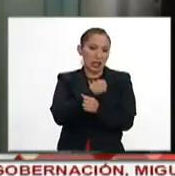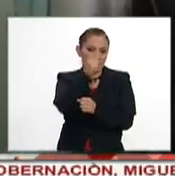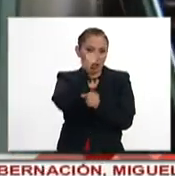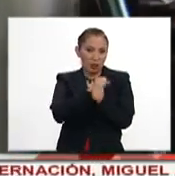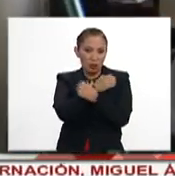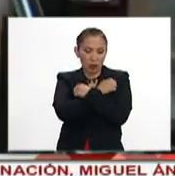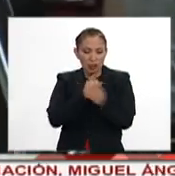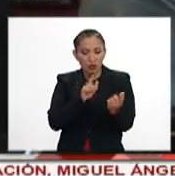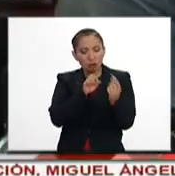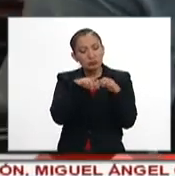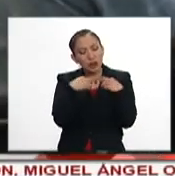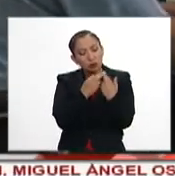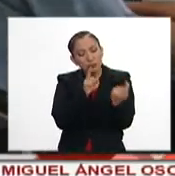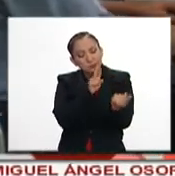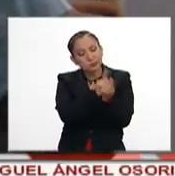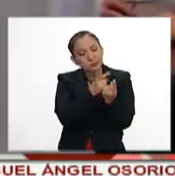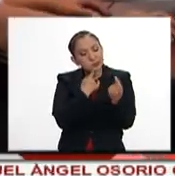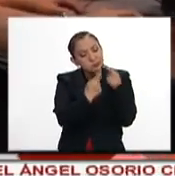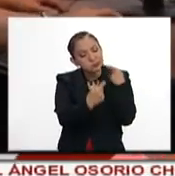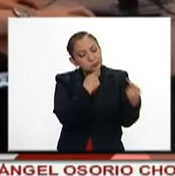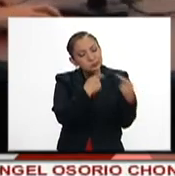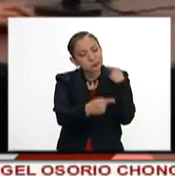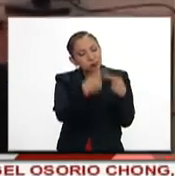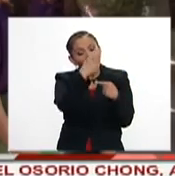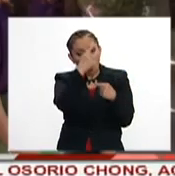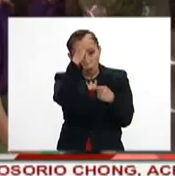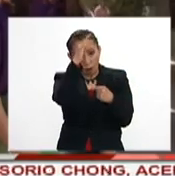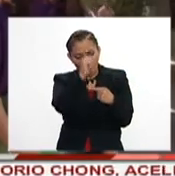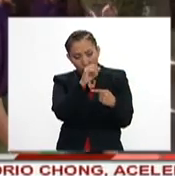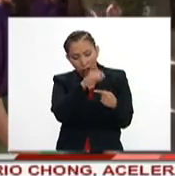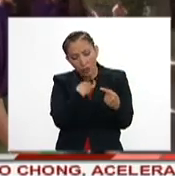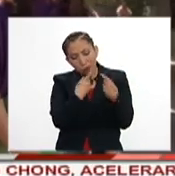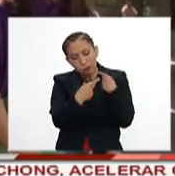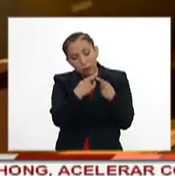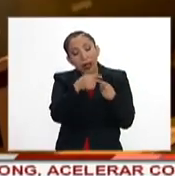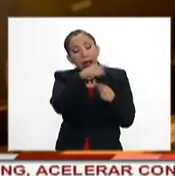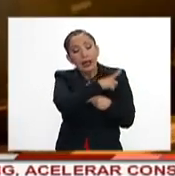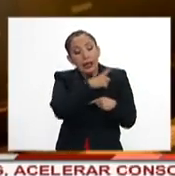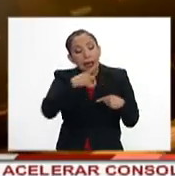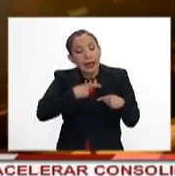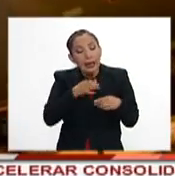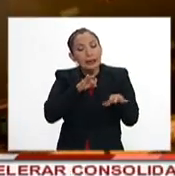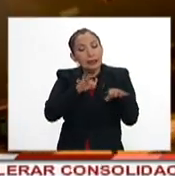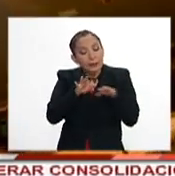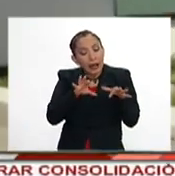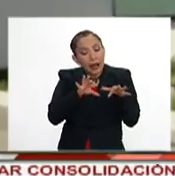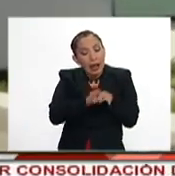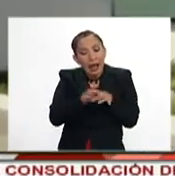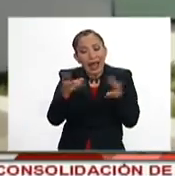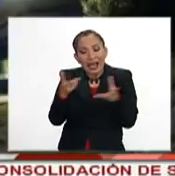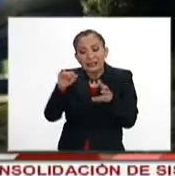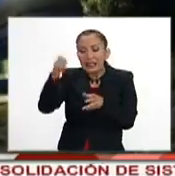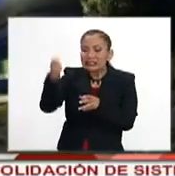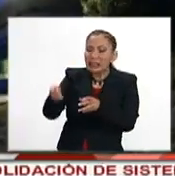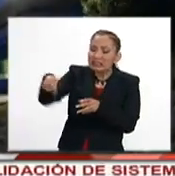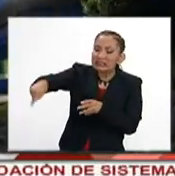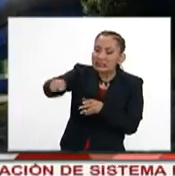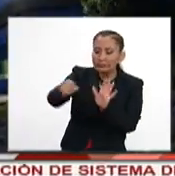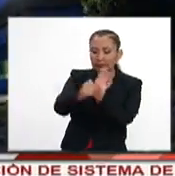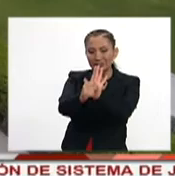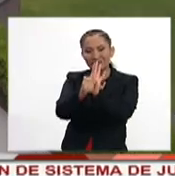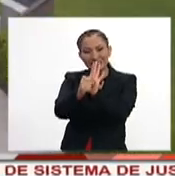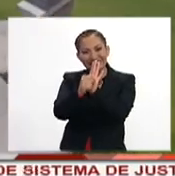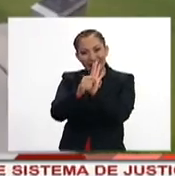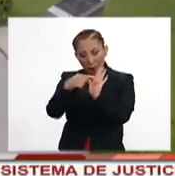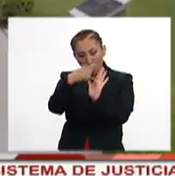esa reunión uno de los compromisos que se tuvieron fue precisamente trabajar en crear la identidad, el logotipo que le